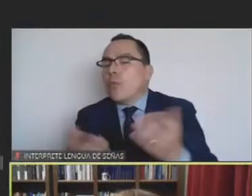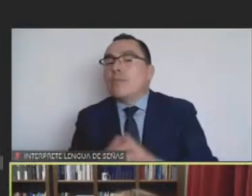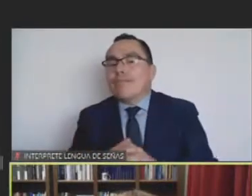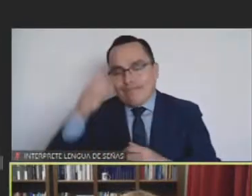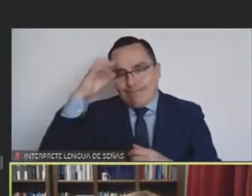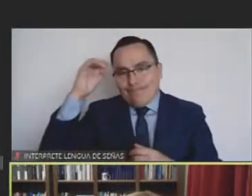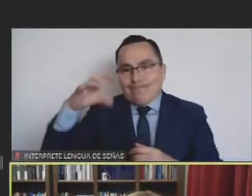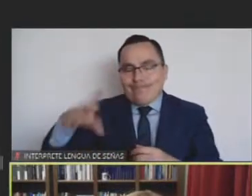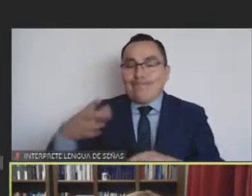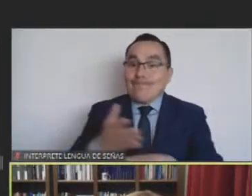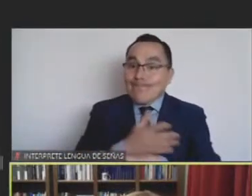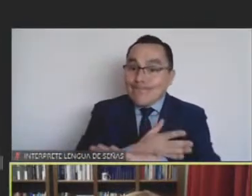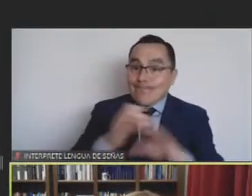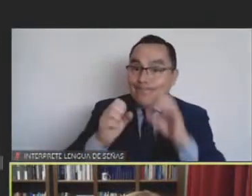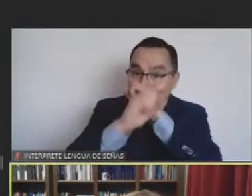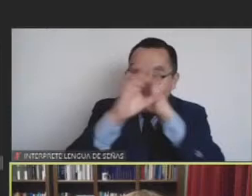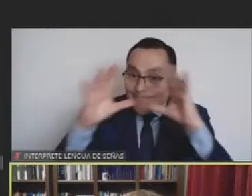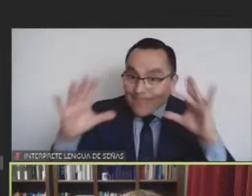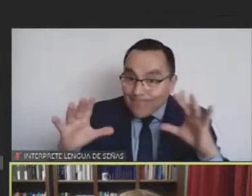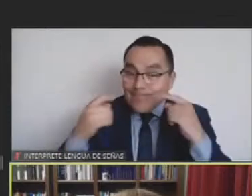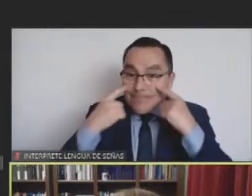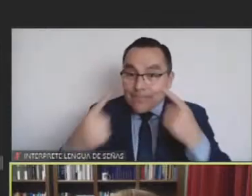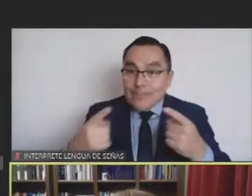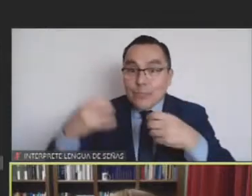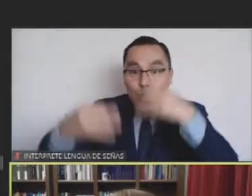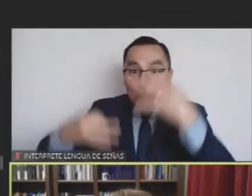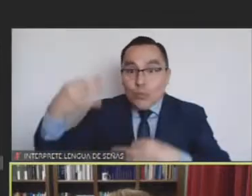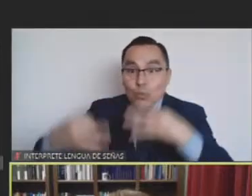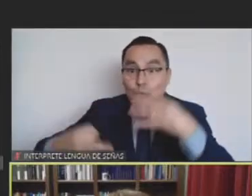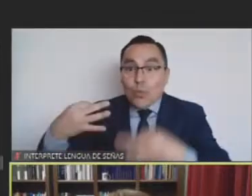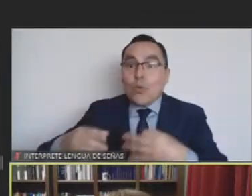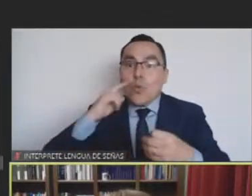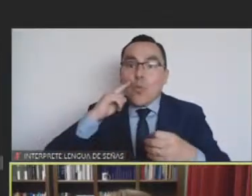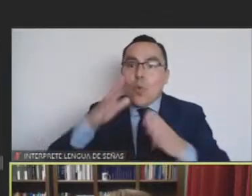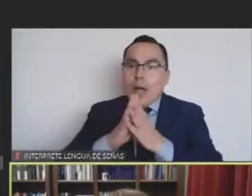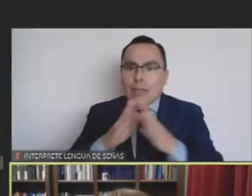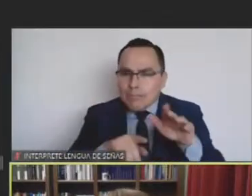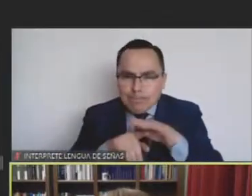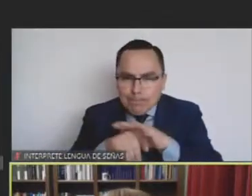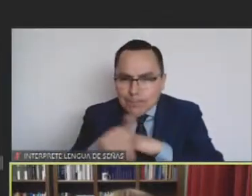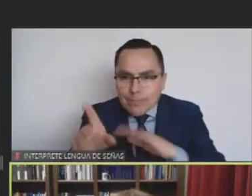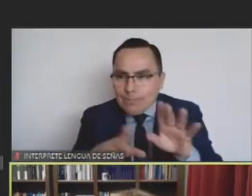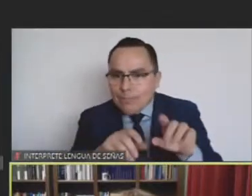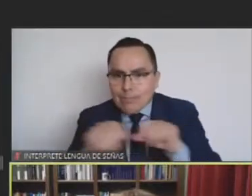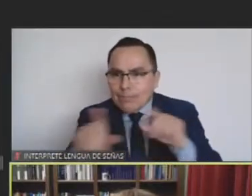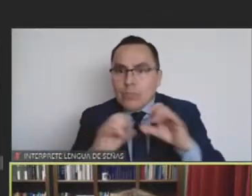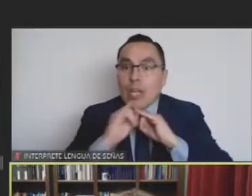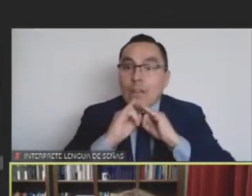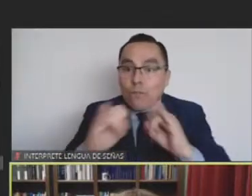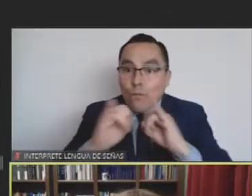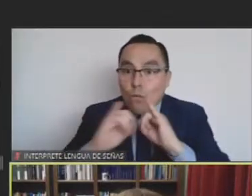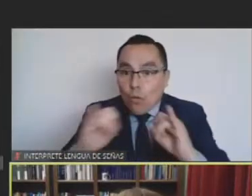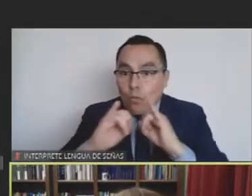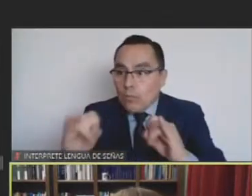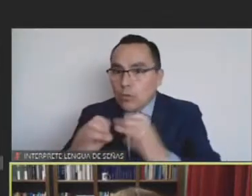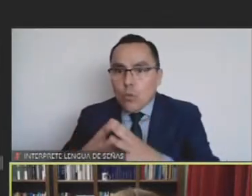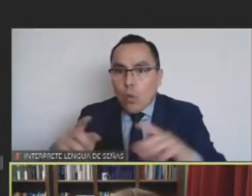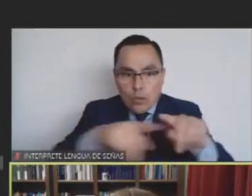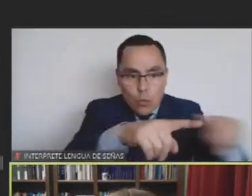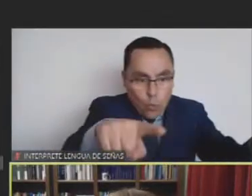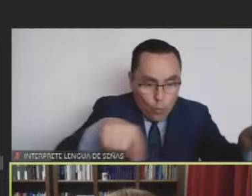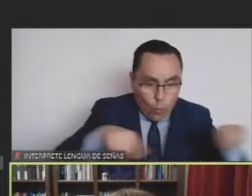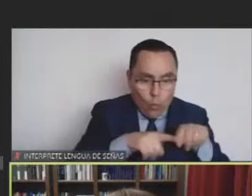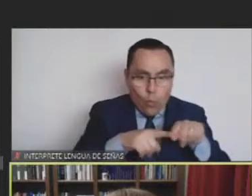va a importar, como aquí lo dice la cita, un flujo incremental de información que va a ser tanto jurisdiccional